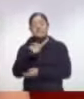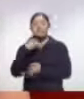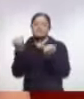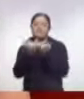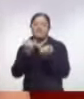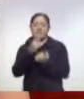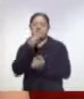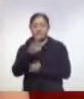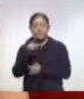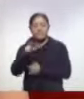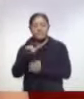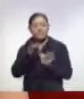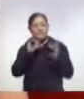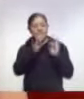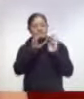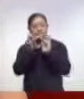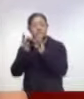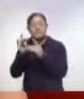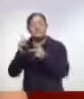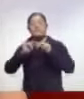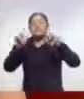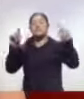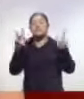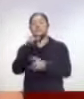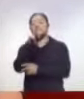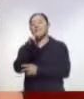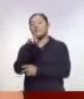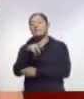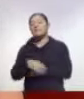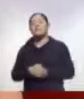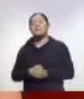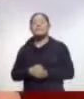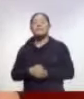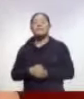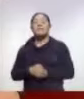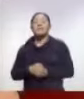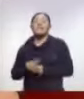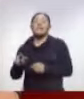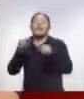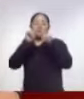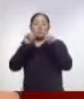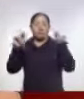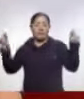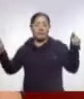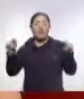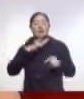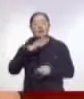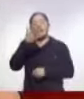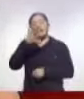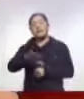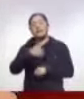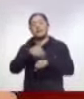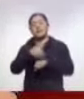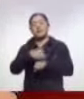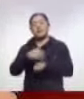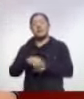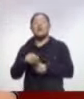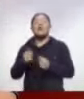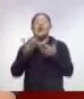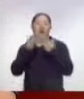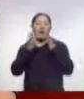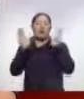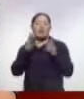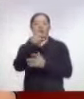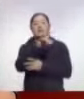seguir a través de la señal de Tlaxcala Televisión. En su sistema de cable estamos en el canal 10, en la señal abierta 10